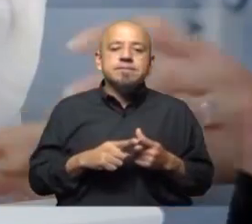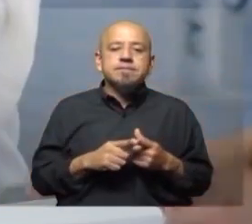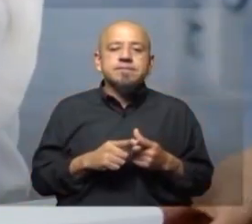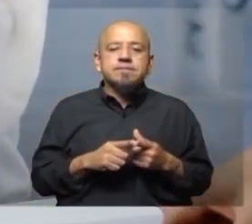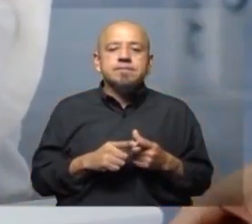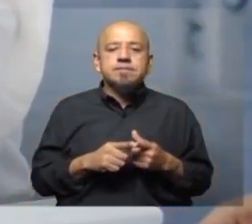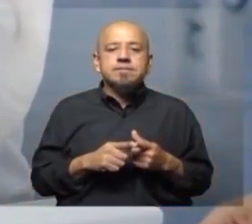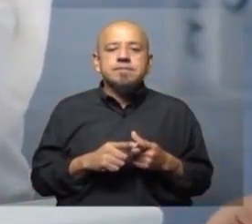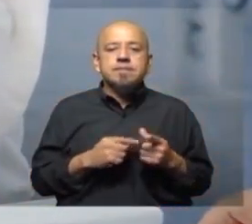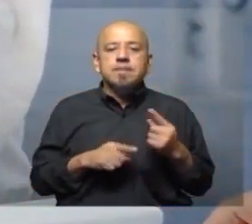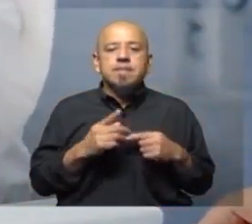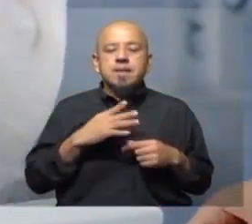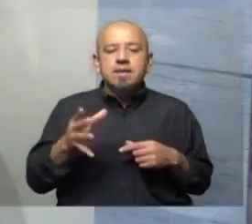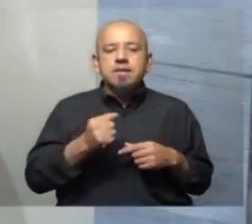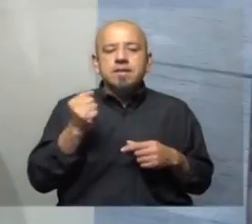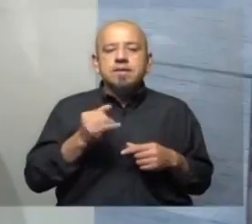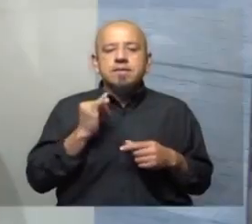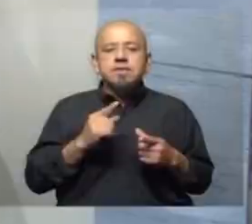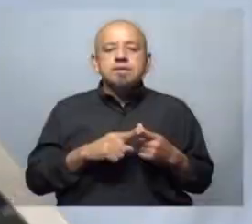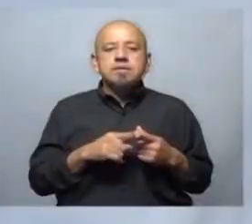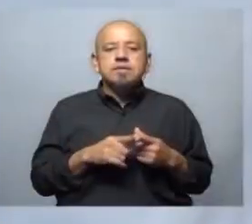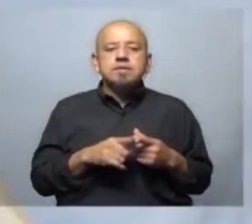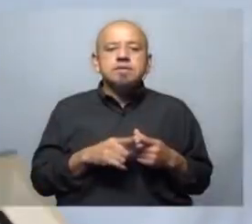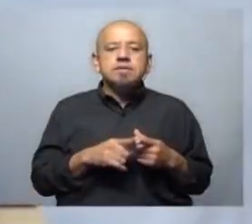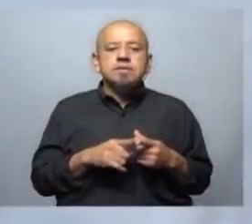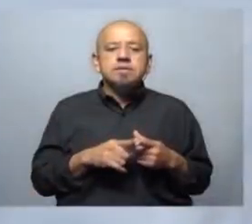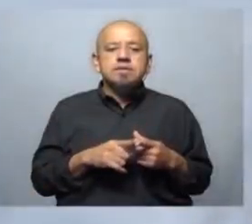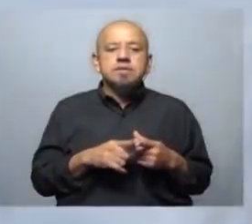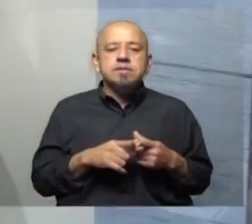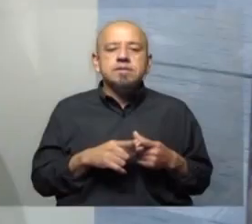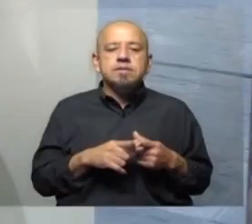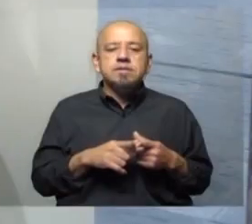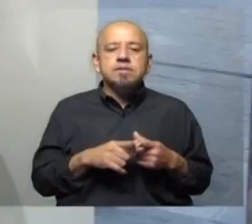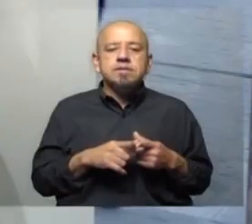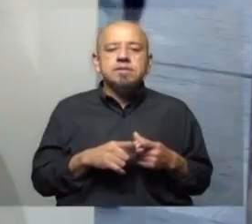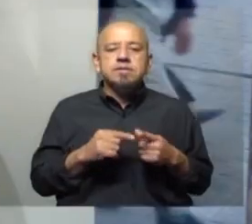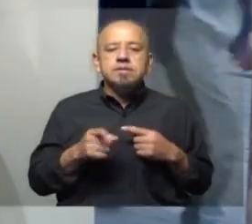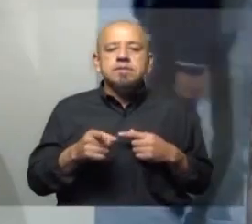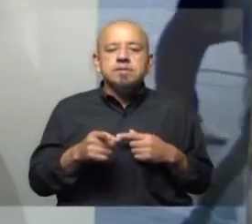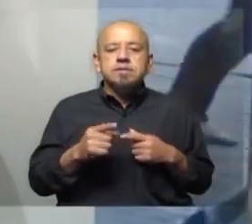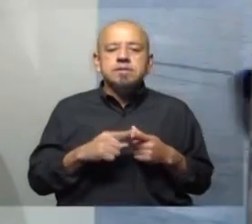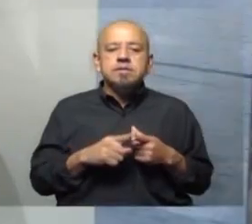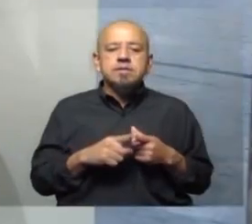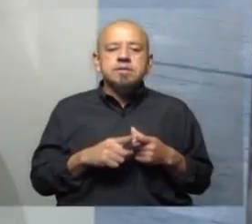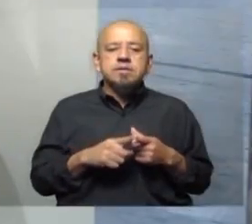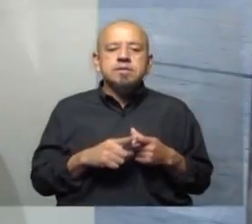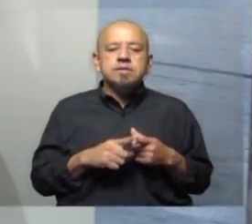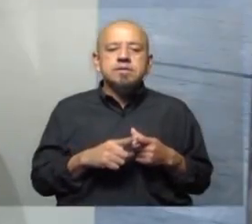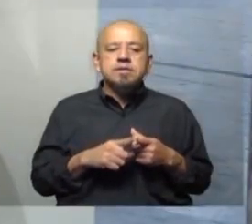pero el rescate Sí el rescate Sí bueno y vamos por la tuya perfecto